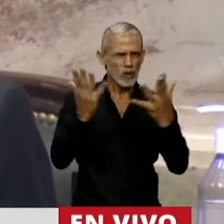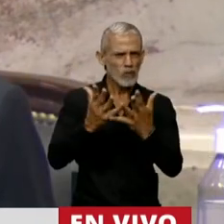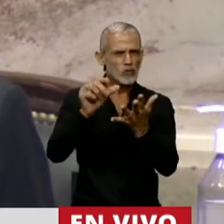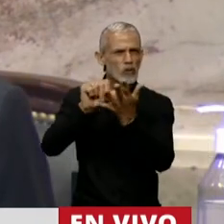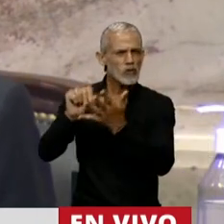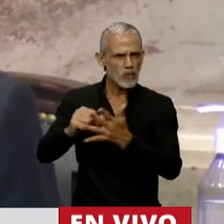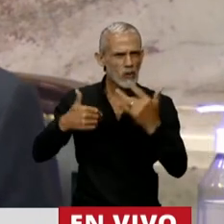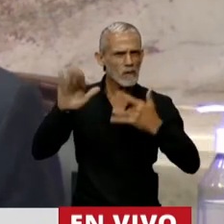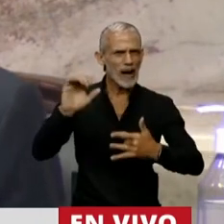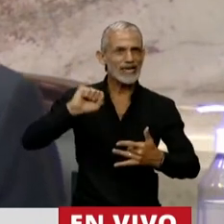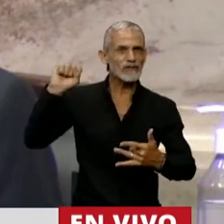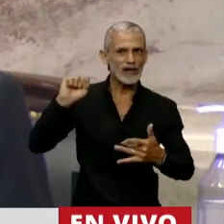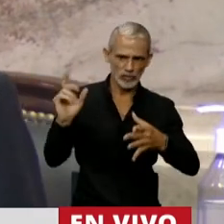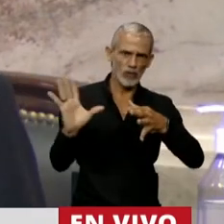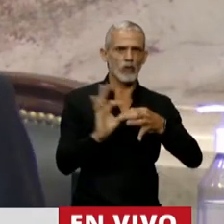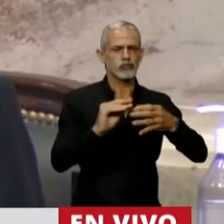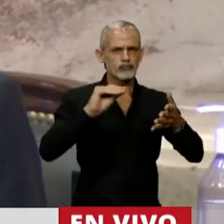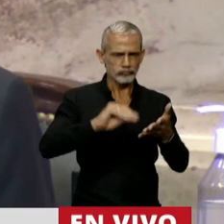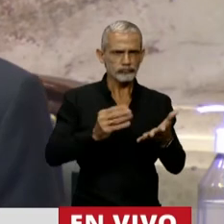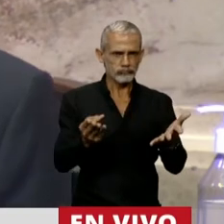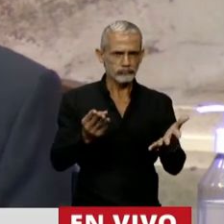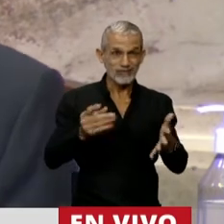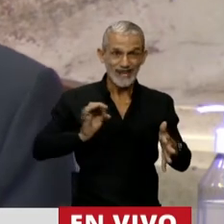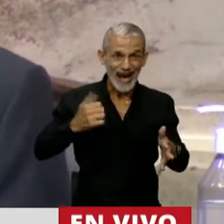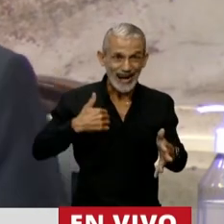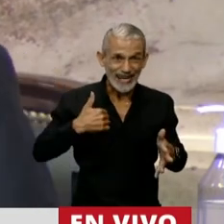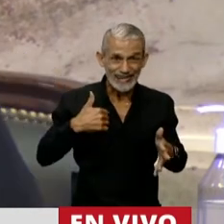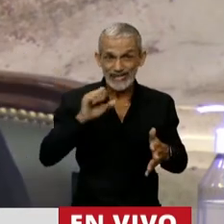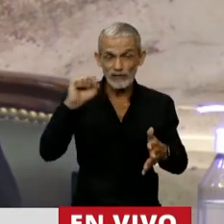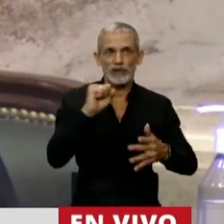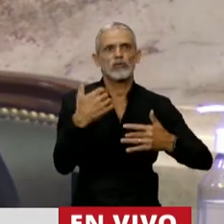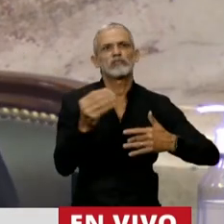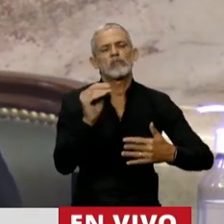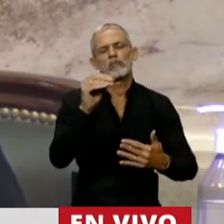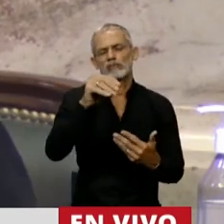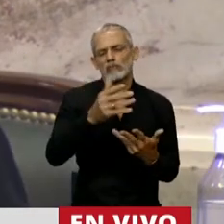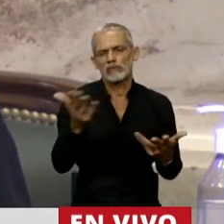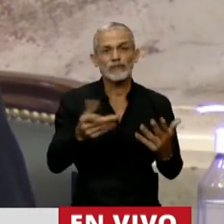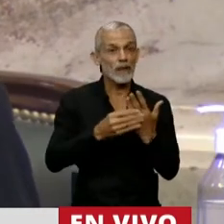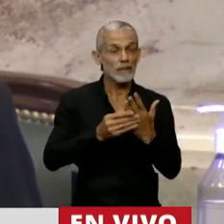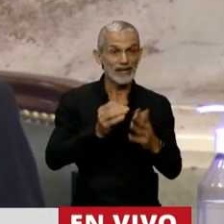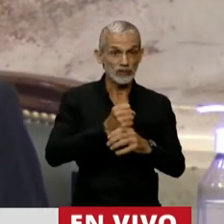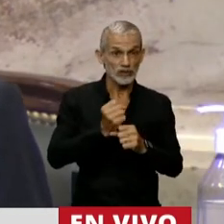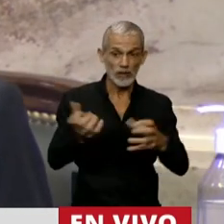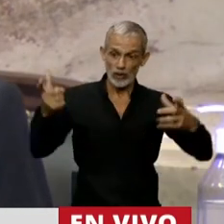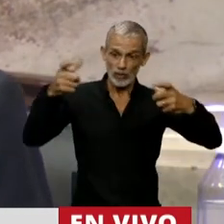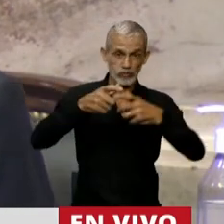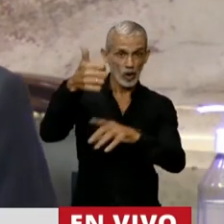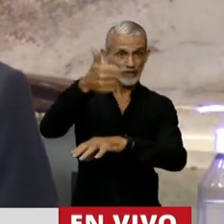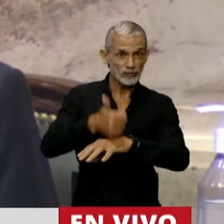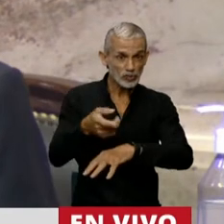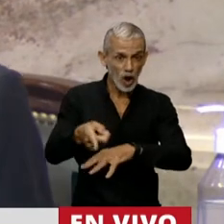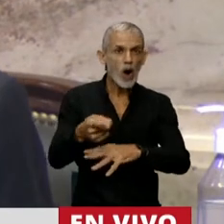la que más ha afectado a la Argentina en las últimas décadas. Y el ministro de Trabajo vino a la reunión de comisiones a